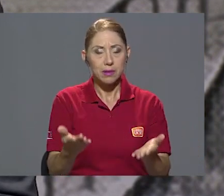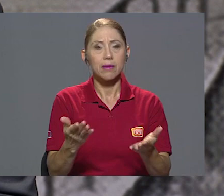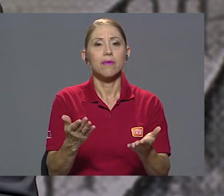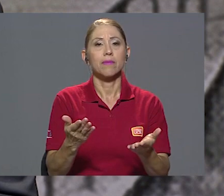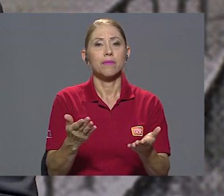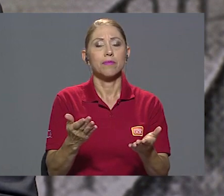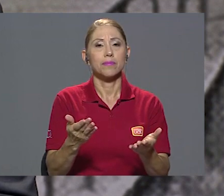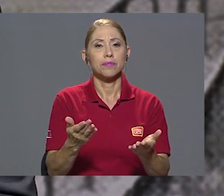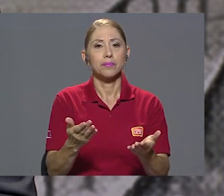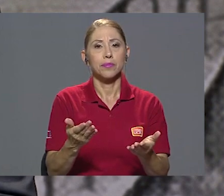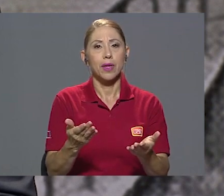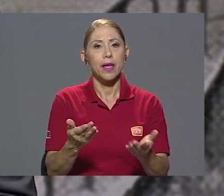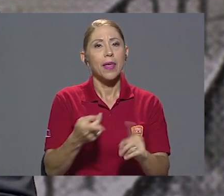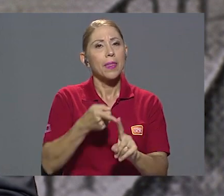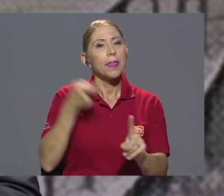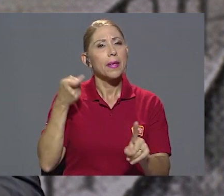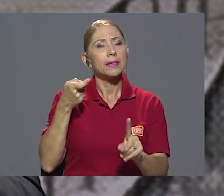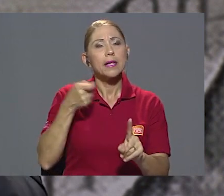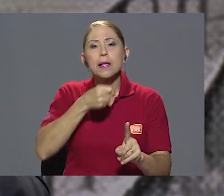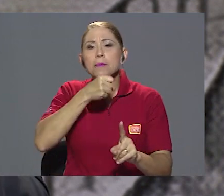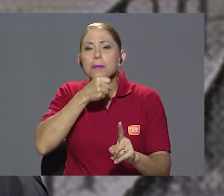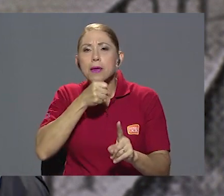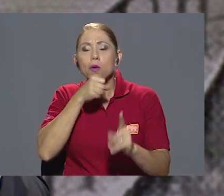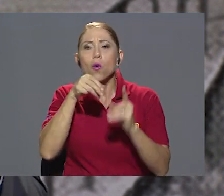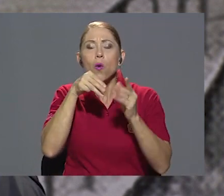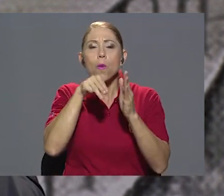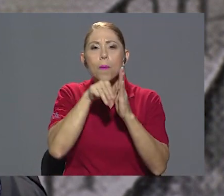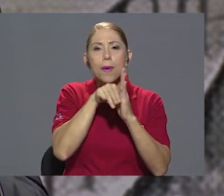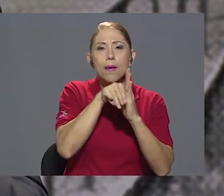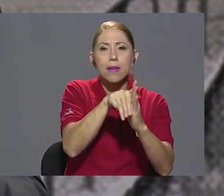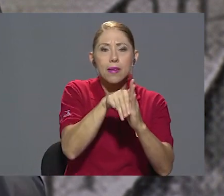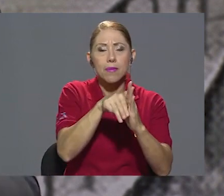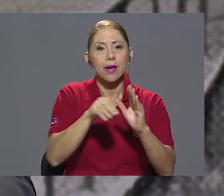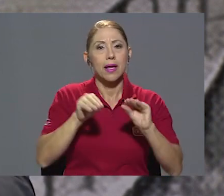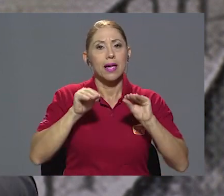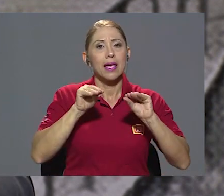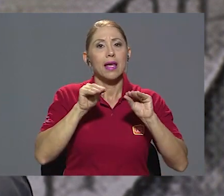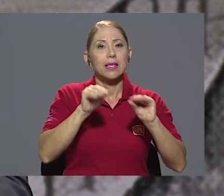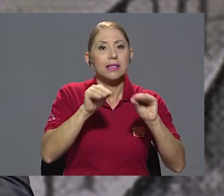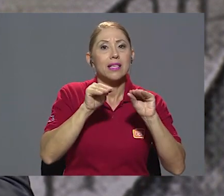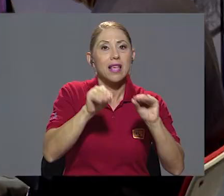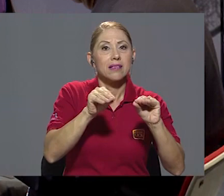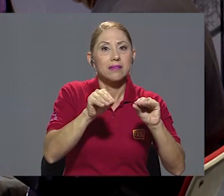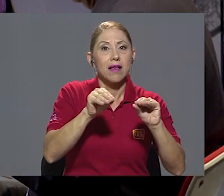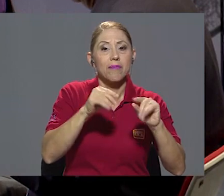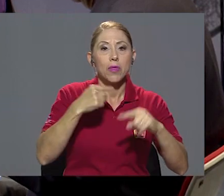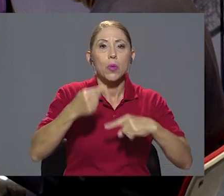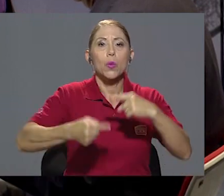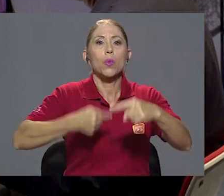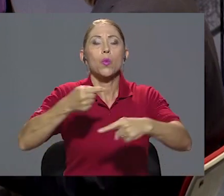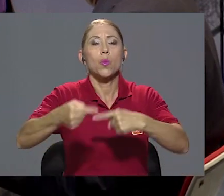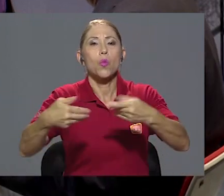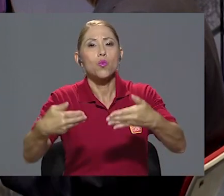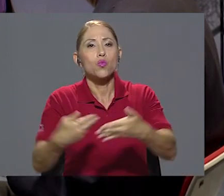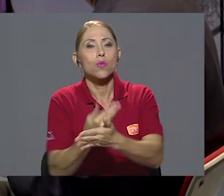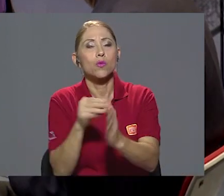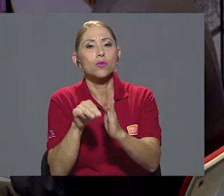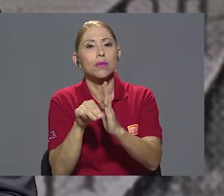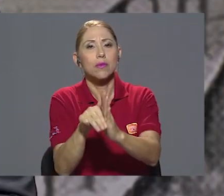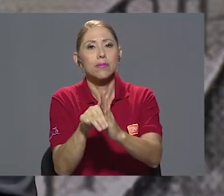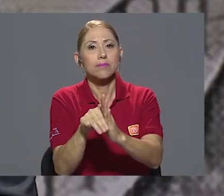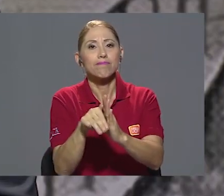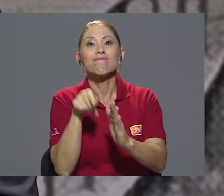se cumple, desde el viejo paradigma de la enseñanza hacia nuevos paradigmas, en donde